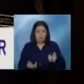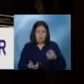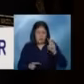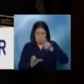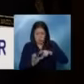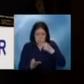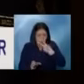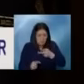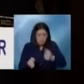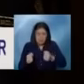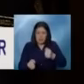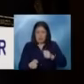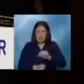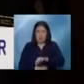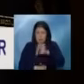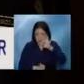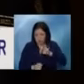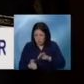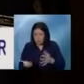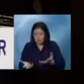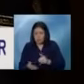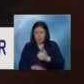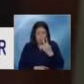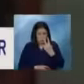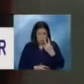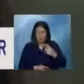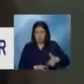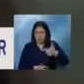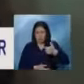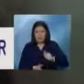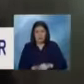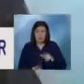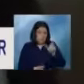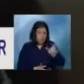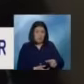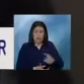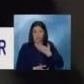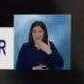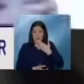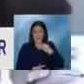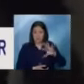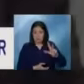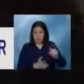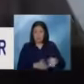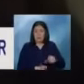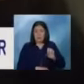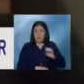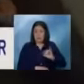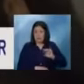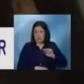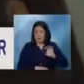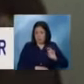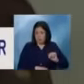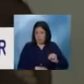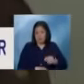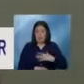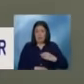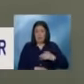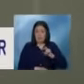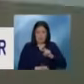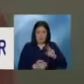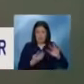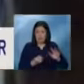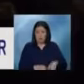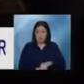vehículo, hemos encontrado 2 armas de fuego. Los criminales son Simón Gabriel Camasca Mora, de 29 años,